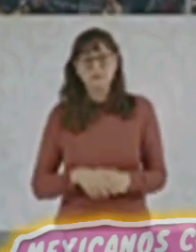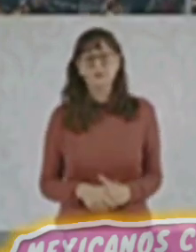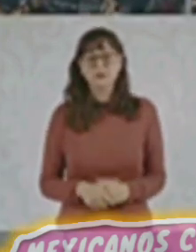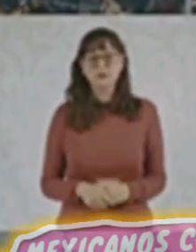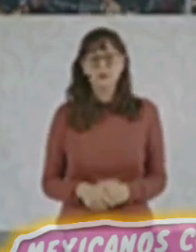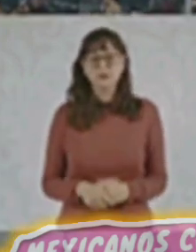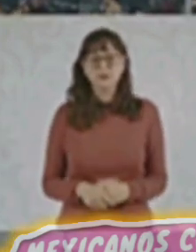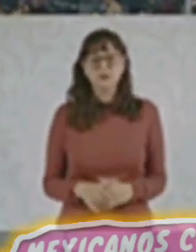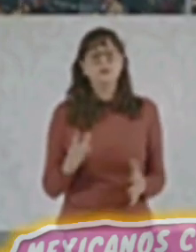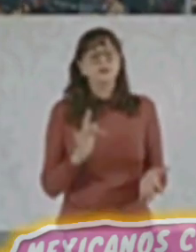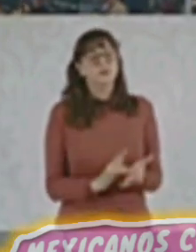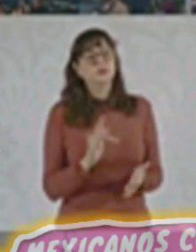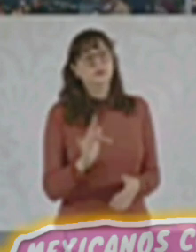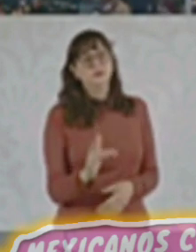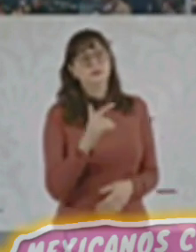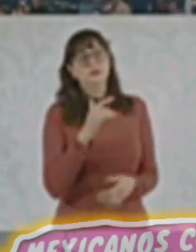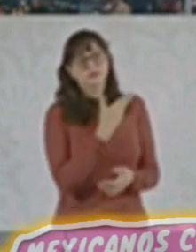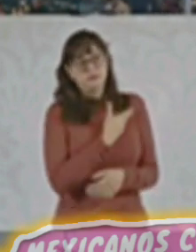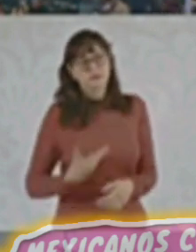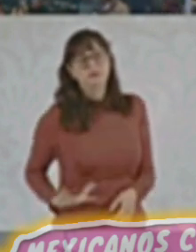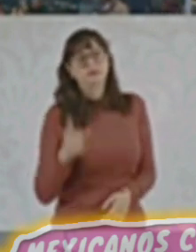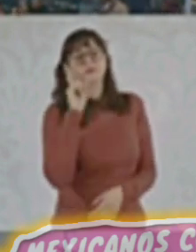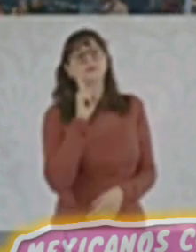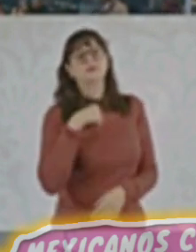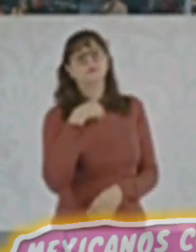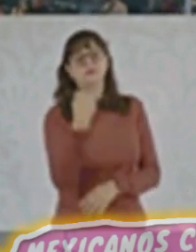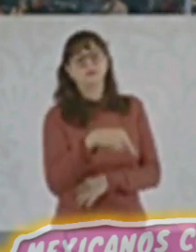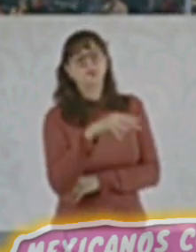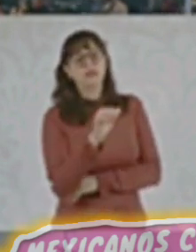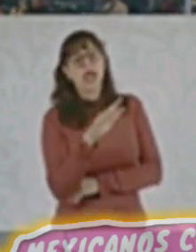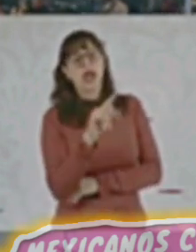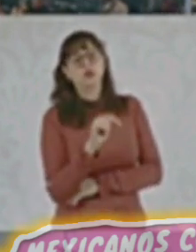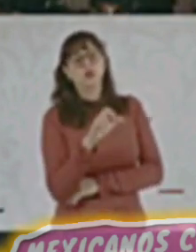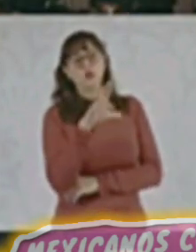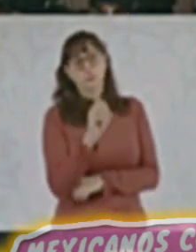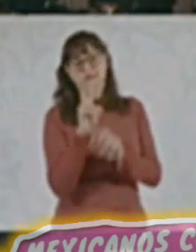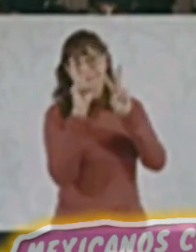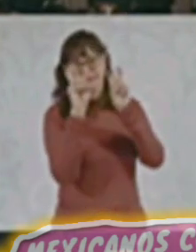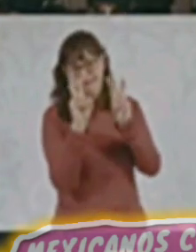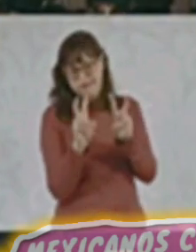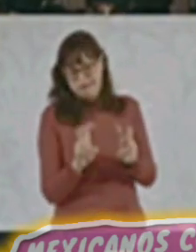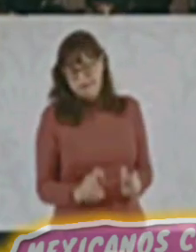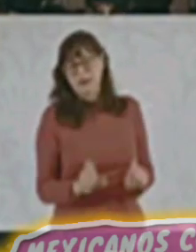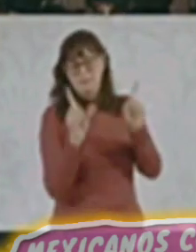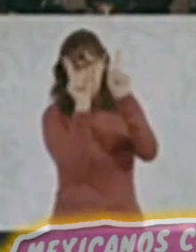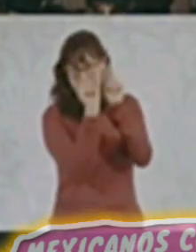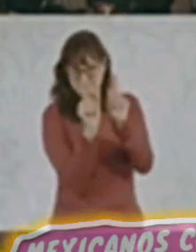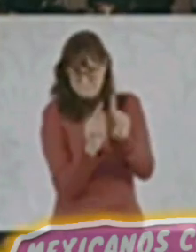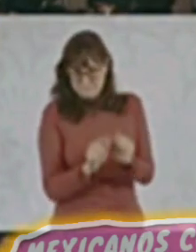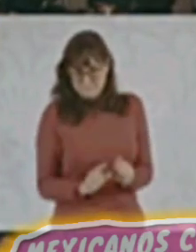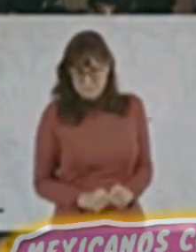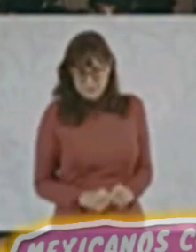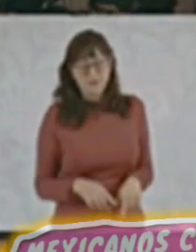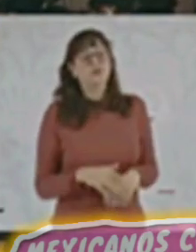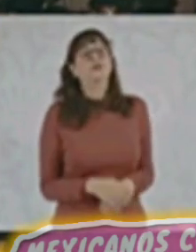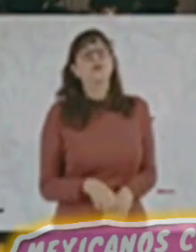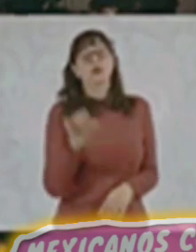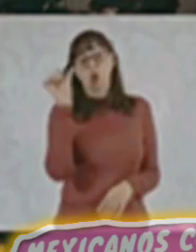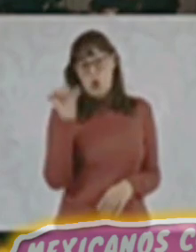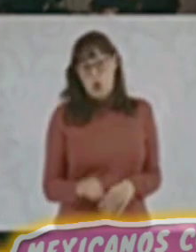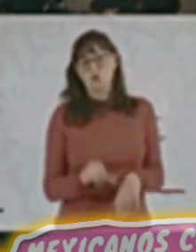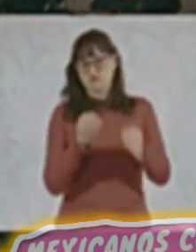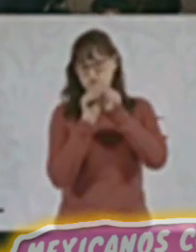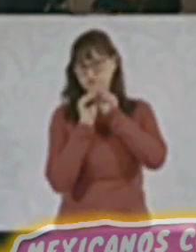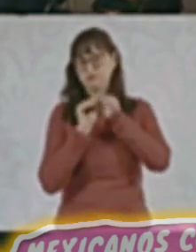Gracias, presidente. Arturo Páramo, Grupo Imagen. Varios temas, voy a ser muy breve. Publicamos hoy que la Auditoría Superior de la